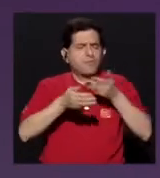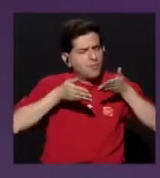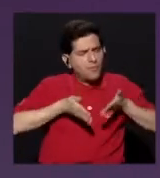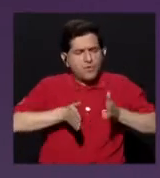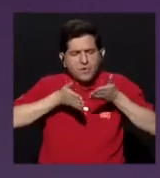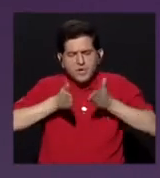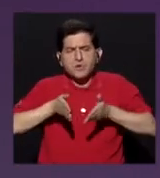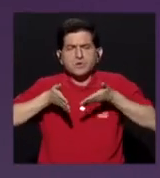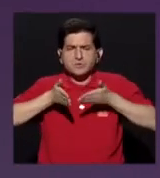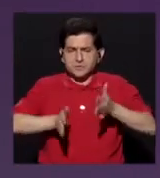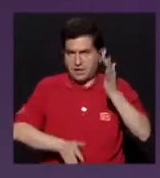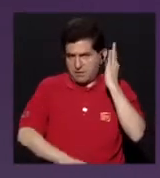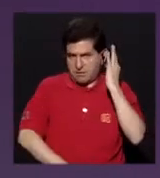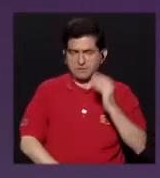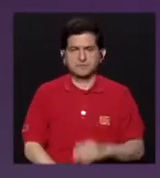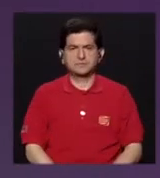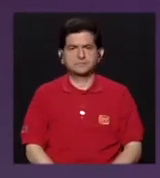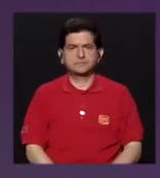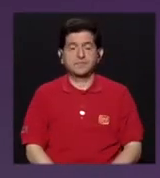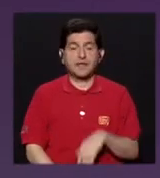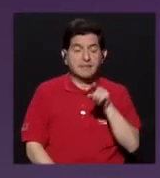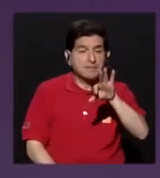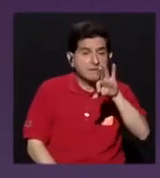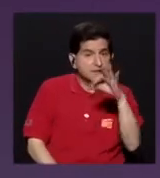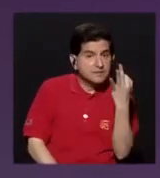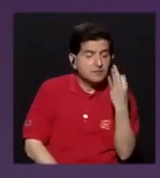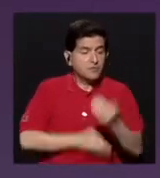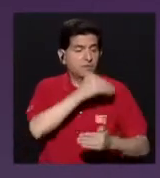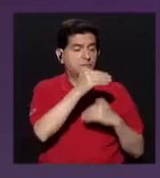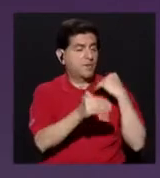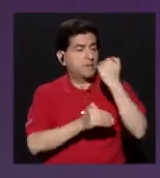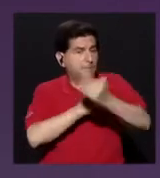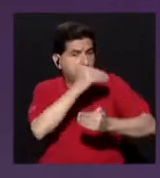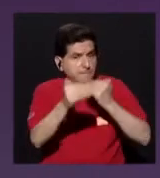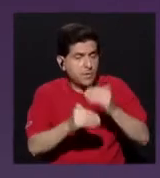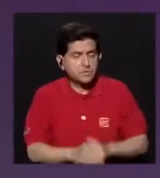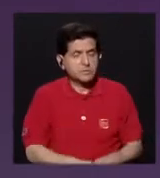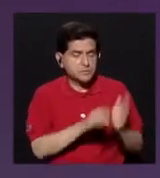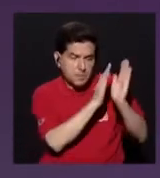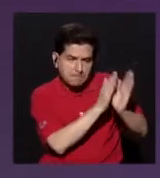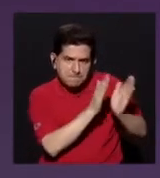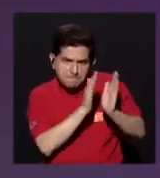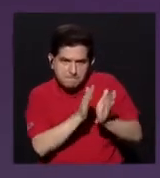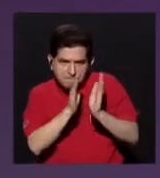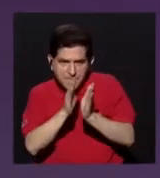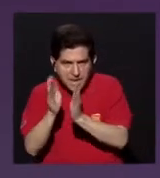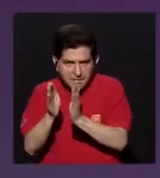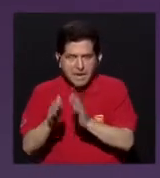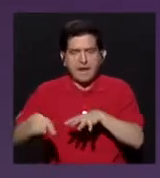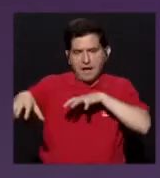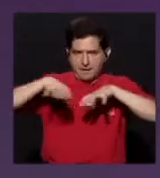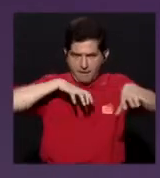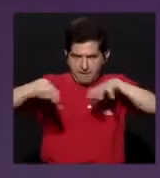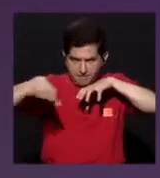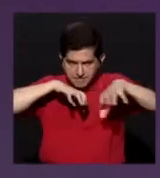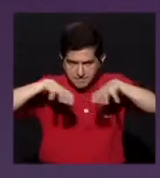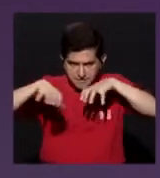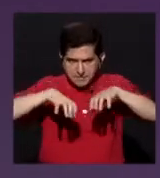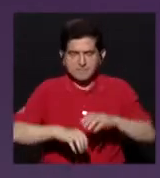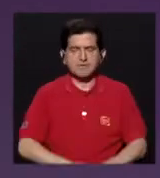hijos y por nuestras hijas, para generar procesos ya sea de formación, de activismo,